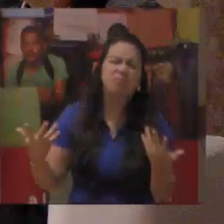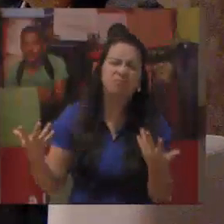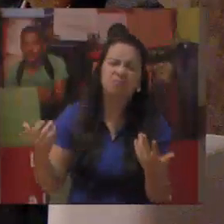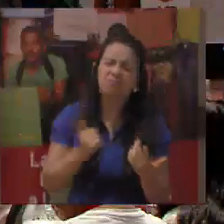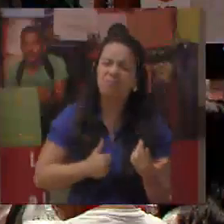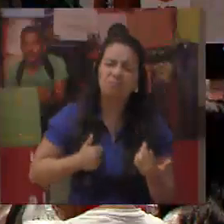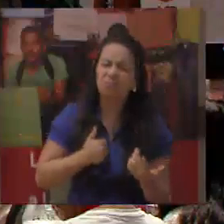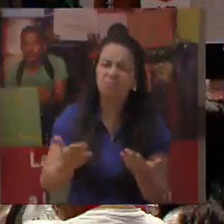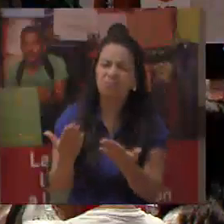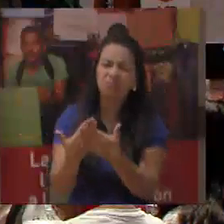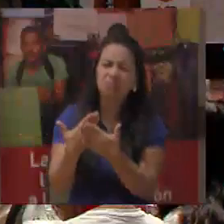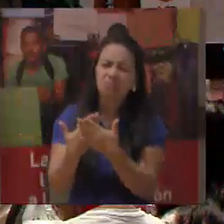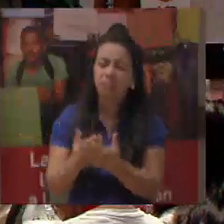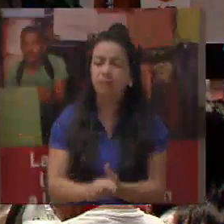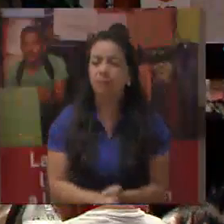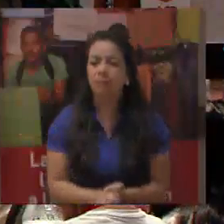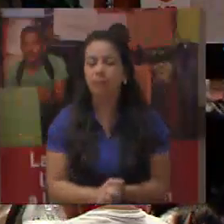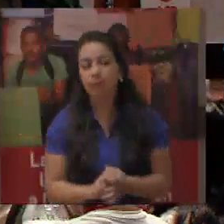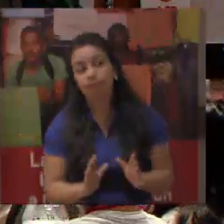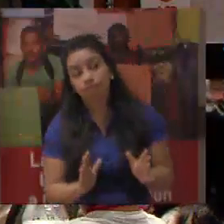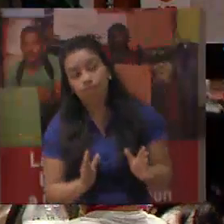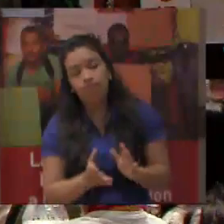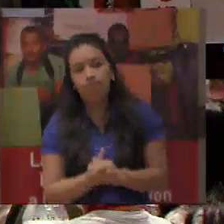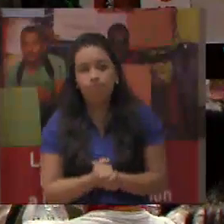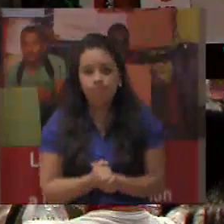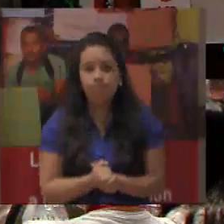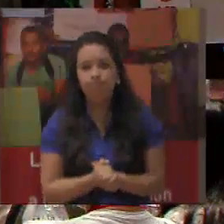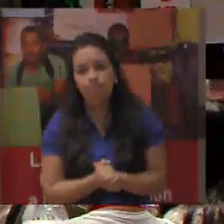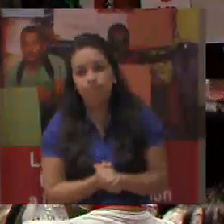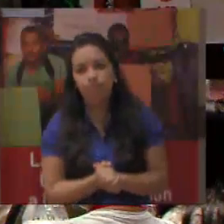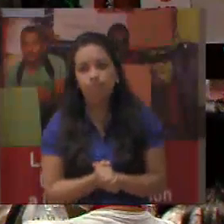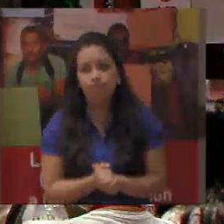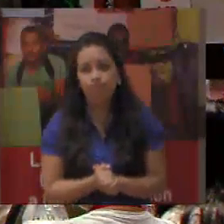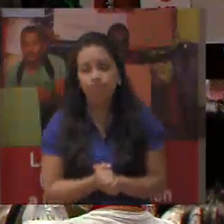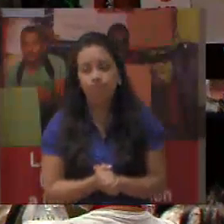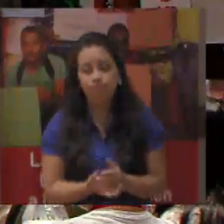Yo creo que en este momento